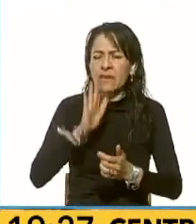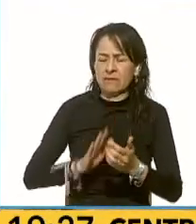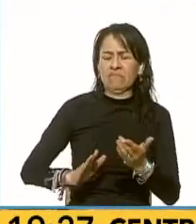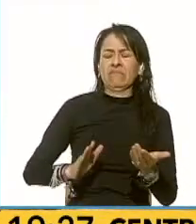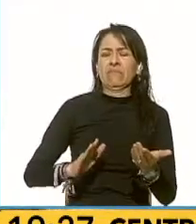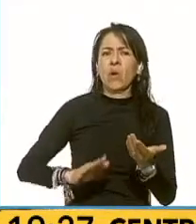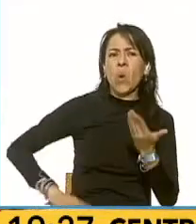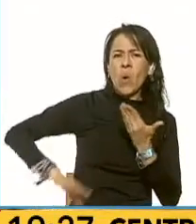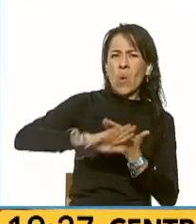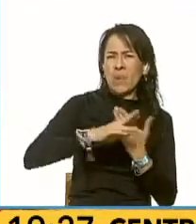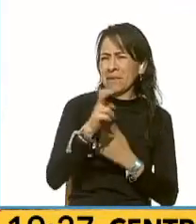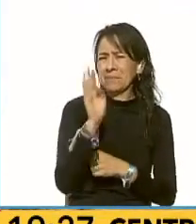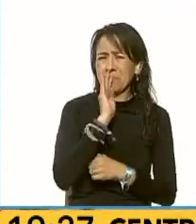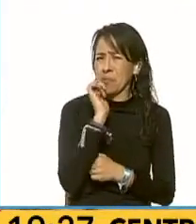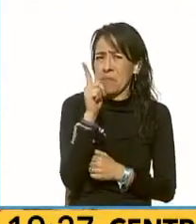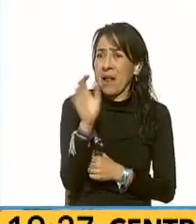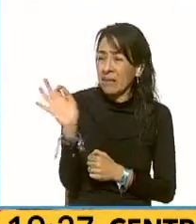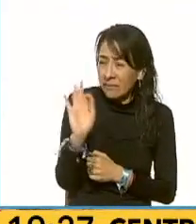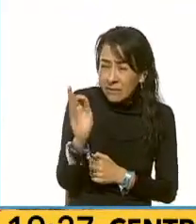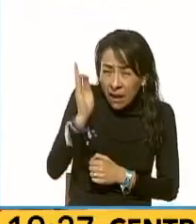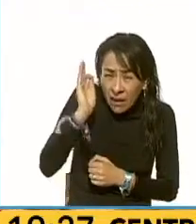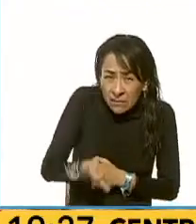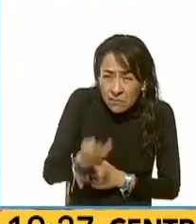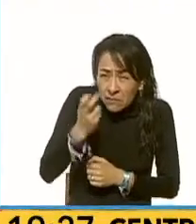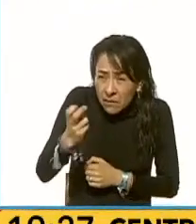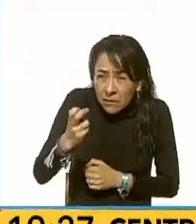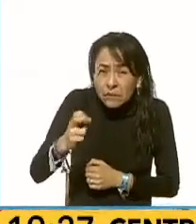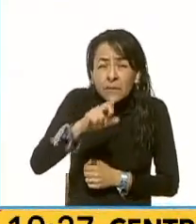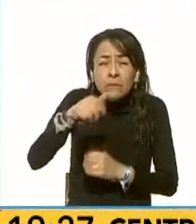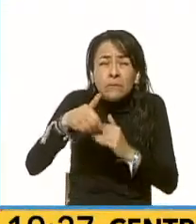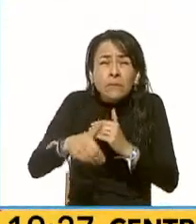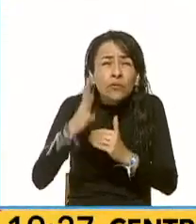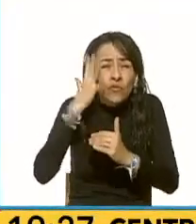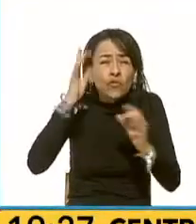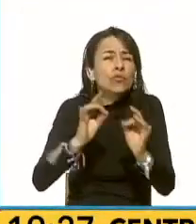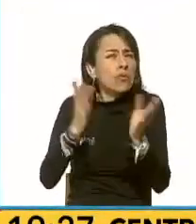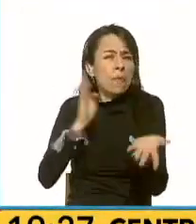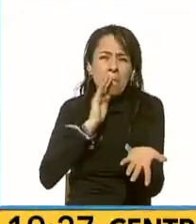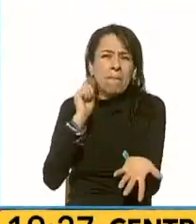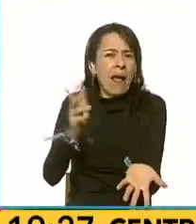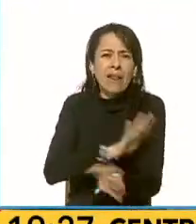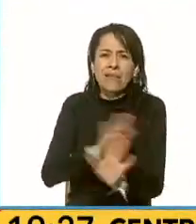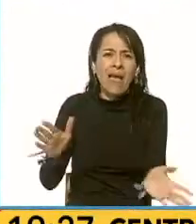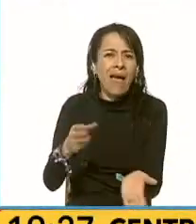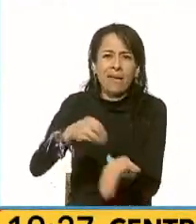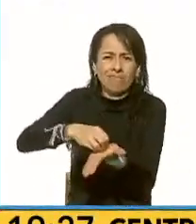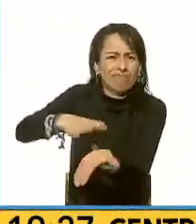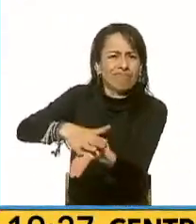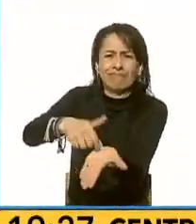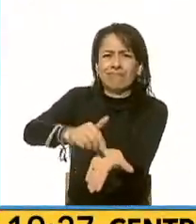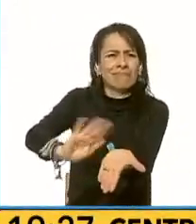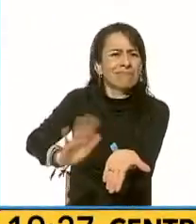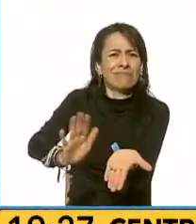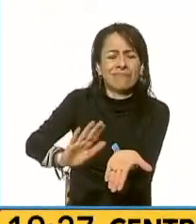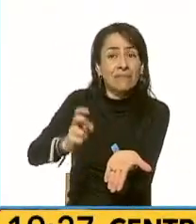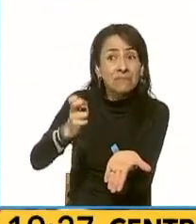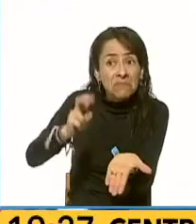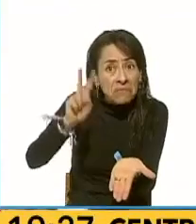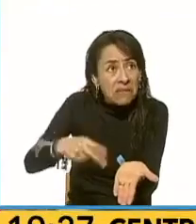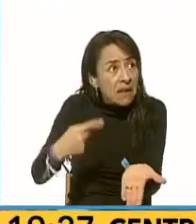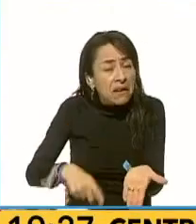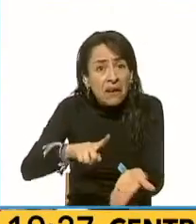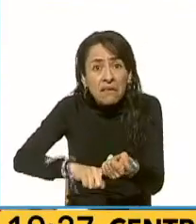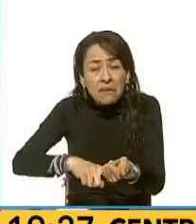mal precedente en México, cuando en realidad en México estamos gozando de una completa y radical libertad